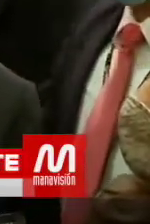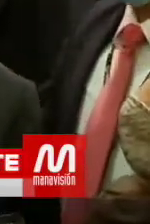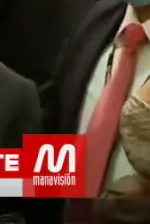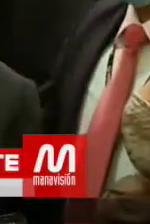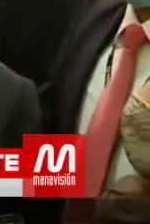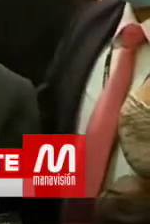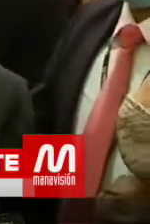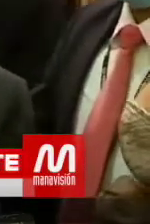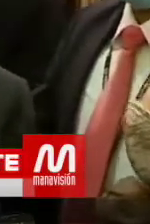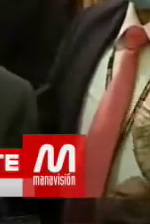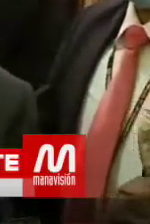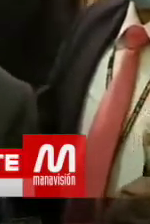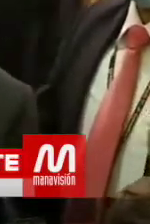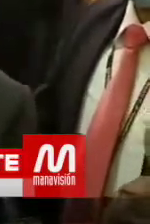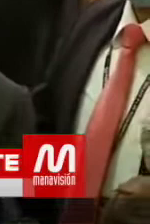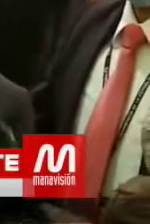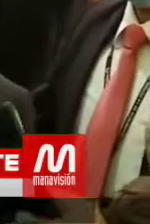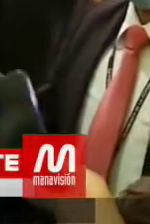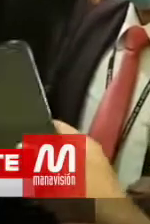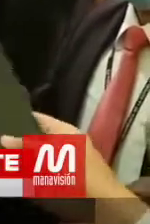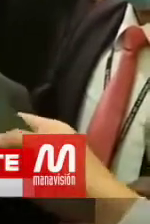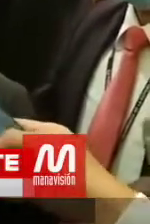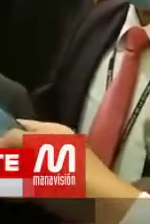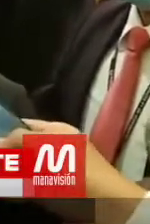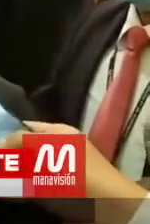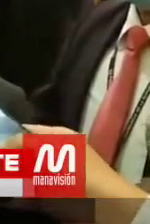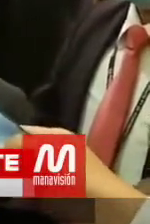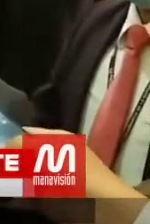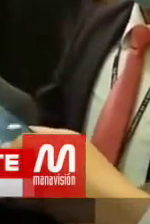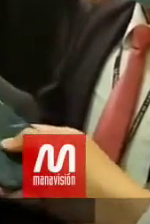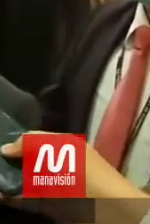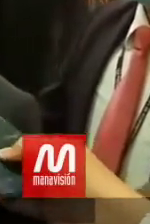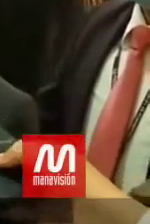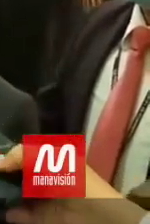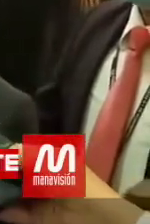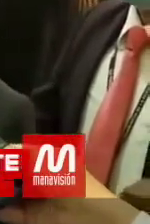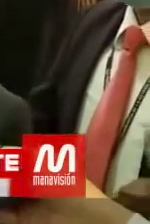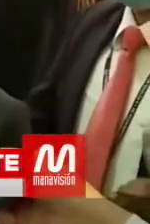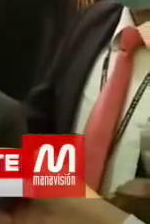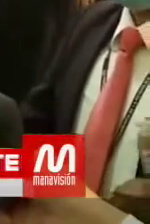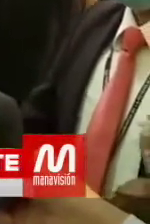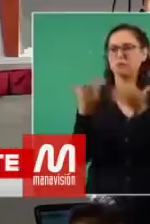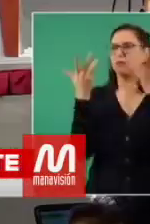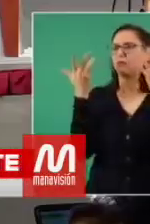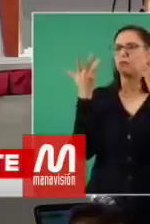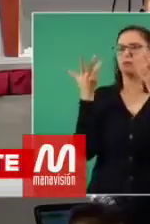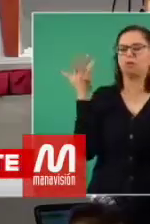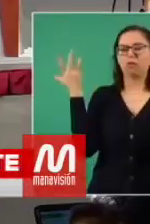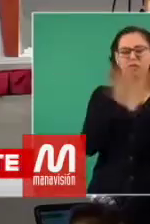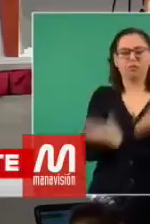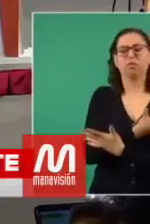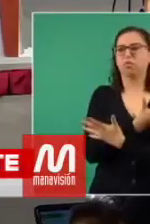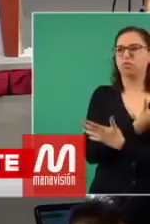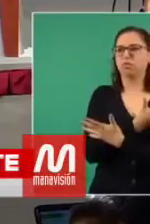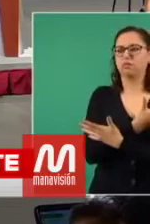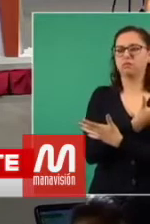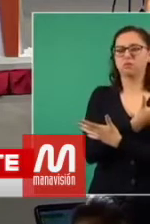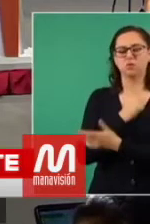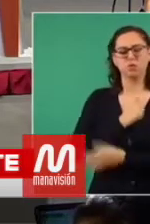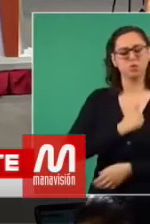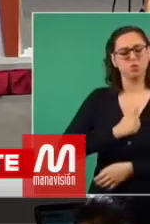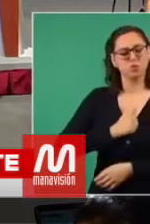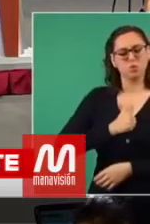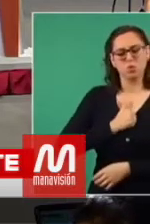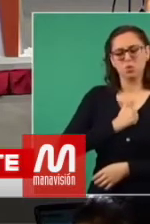la estabilidad democrática e institucional de haití pnh expresando nuestra solidaridad en tanto el presidente